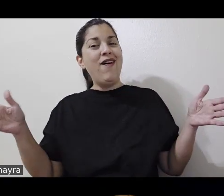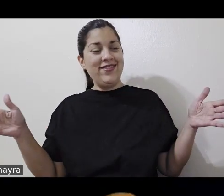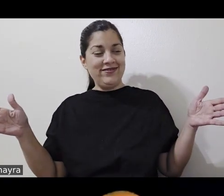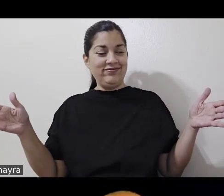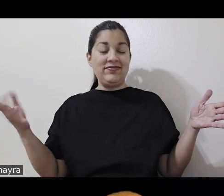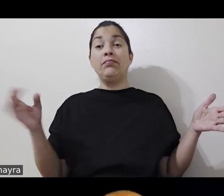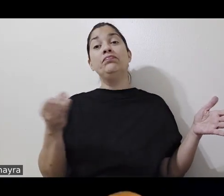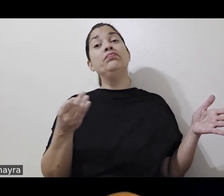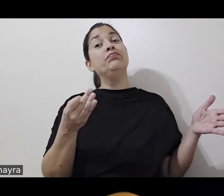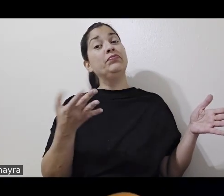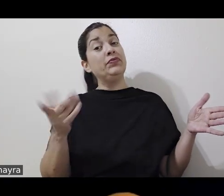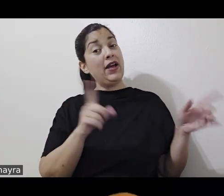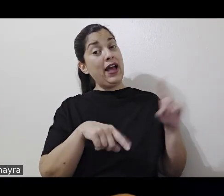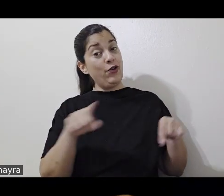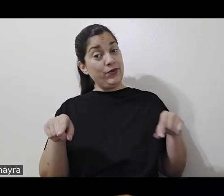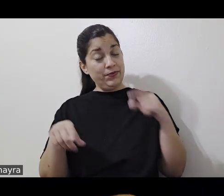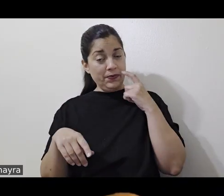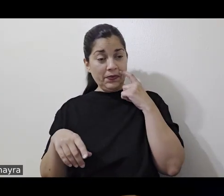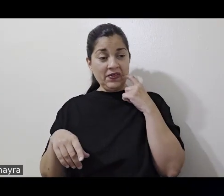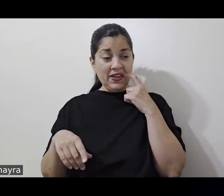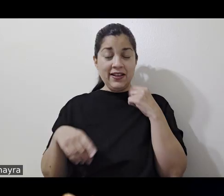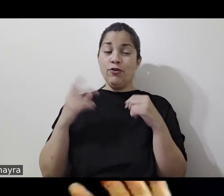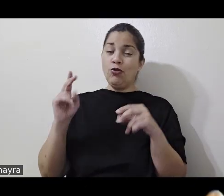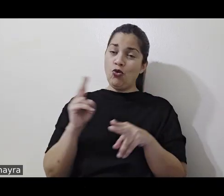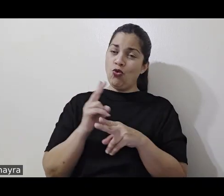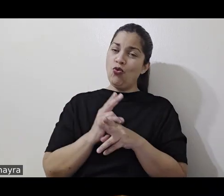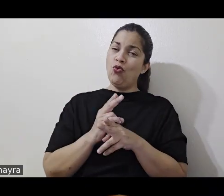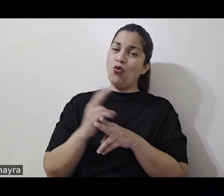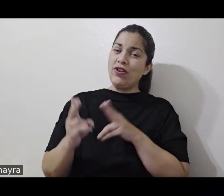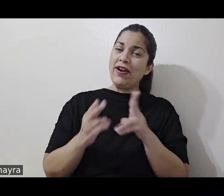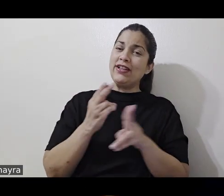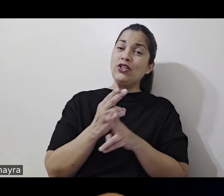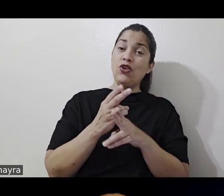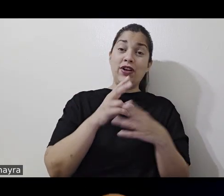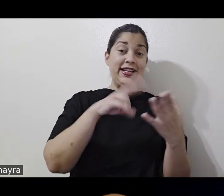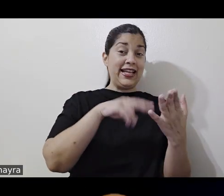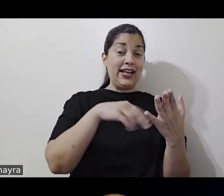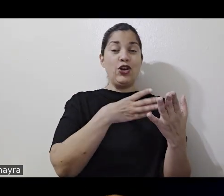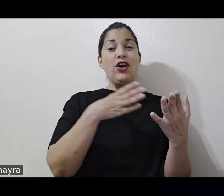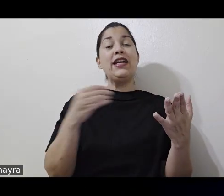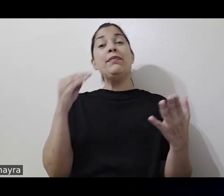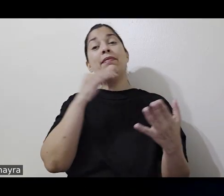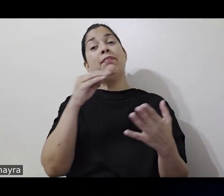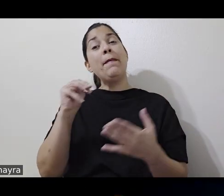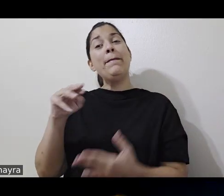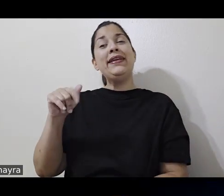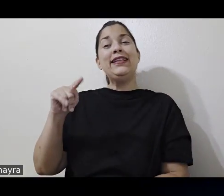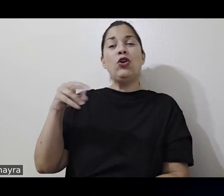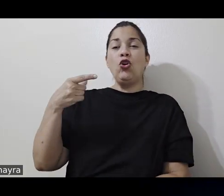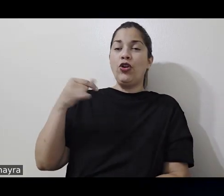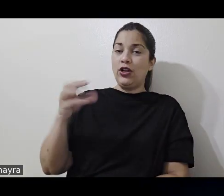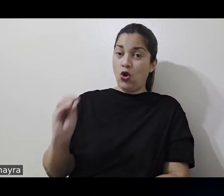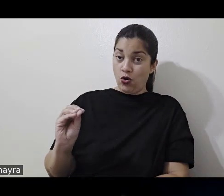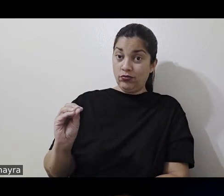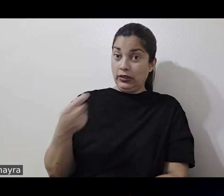universo literario. De momento, un universo literario y mitológico. Porque hay seres mitológicos que a mí